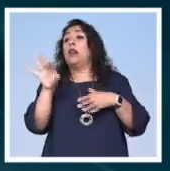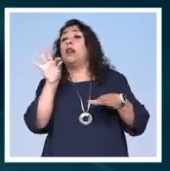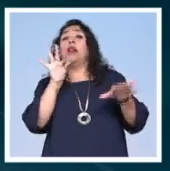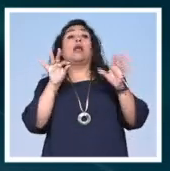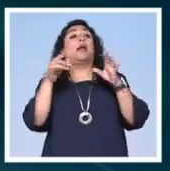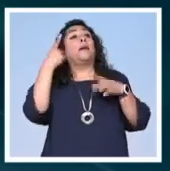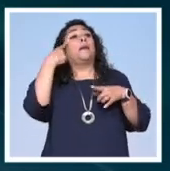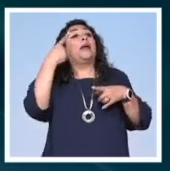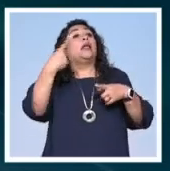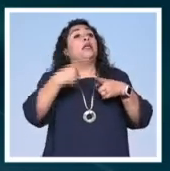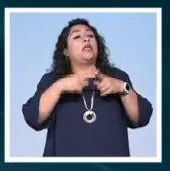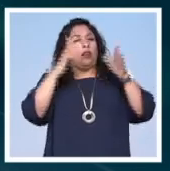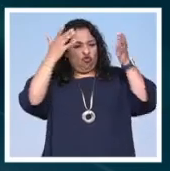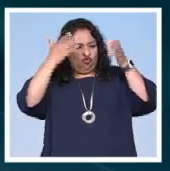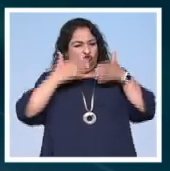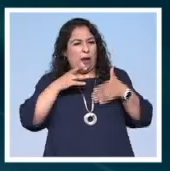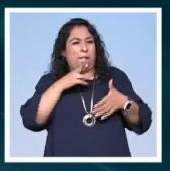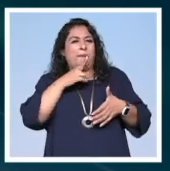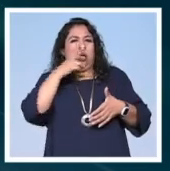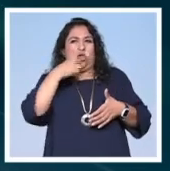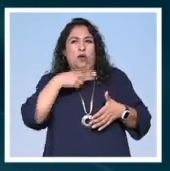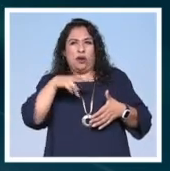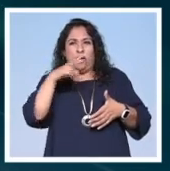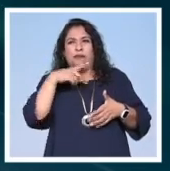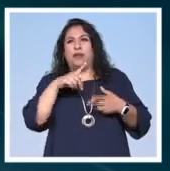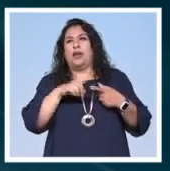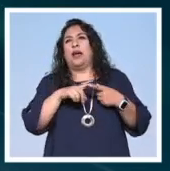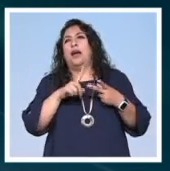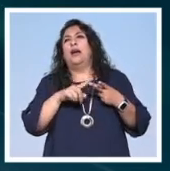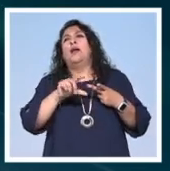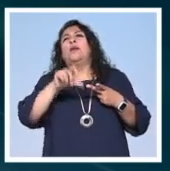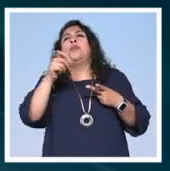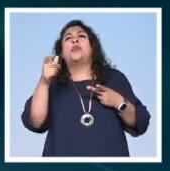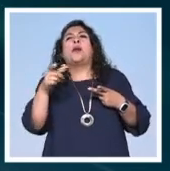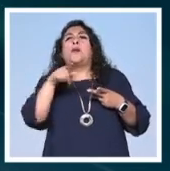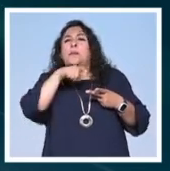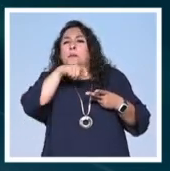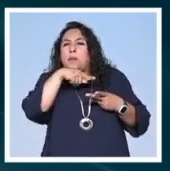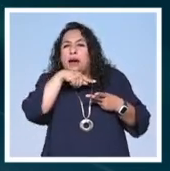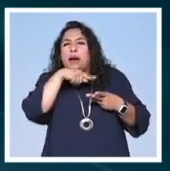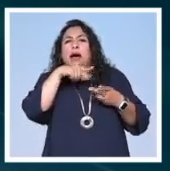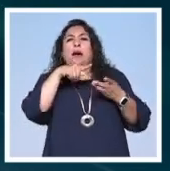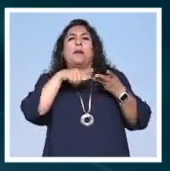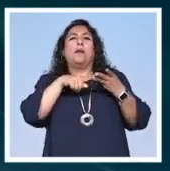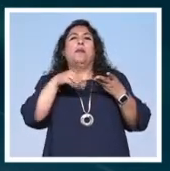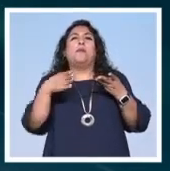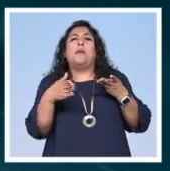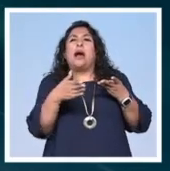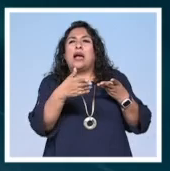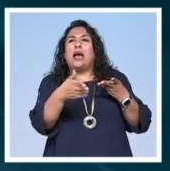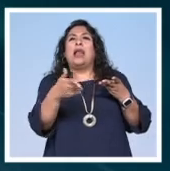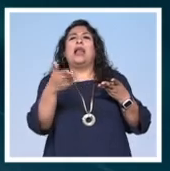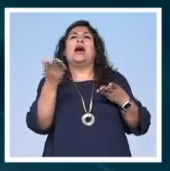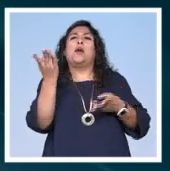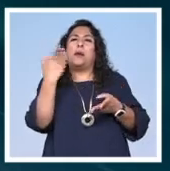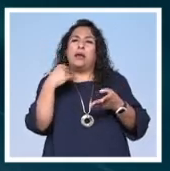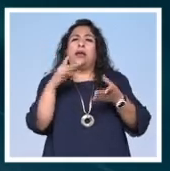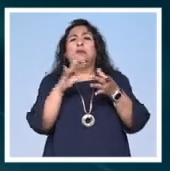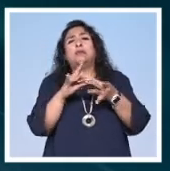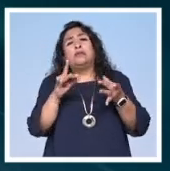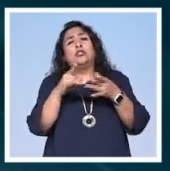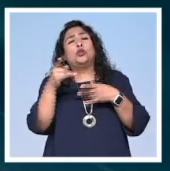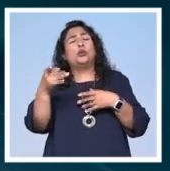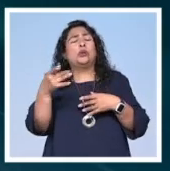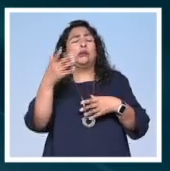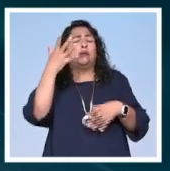para ver quién iba a ser la mejor botarga navideña hemos tenido pavos bacalaos sacrificados que venían a contar su triste